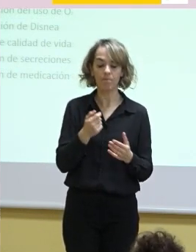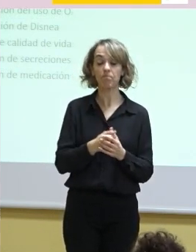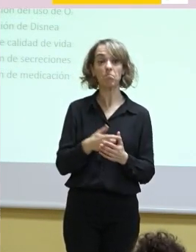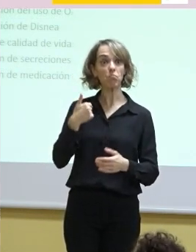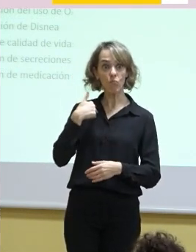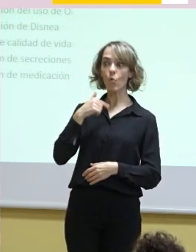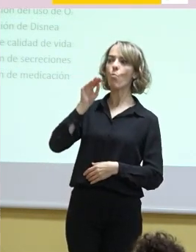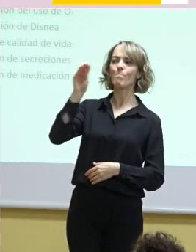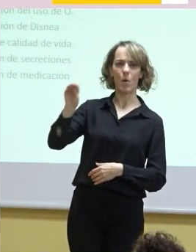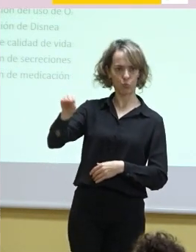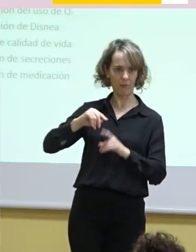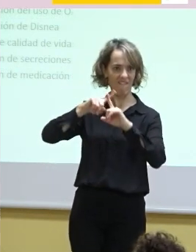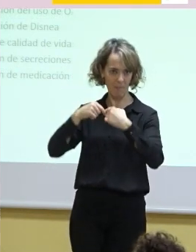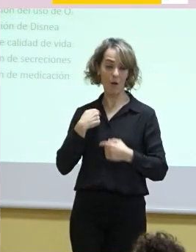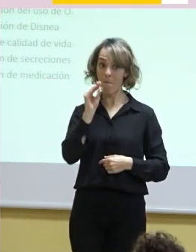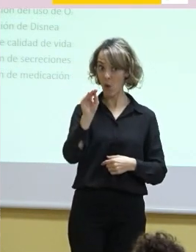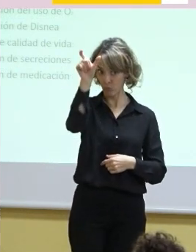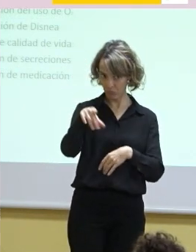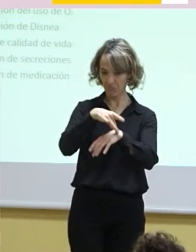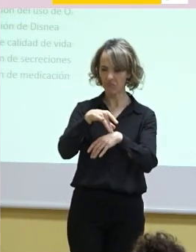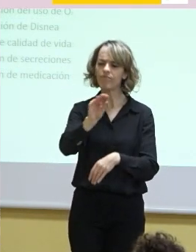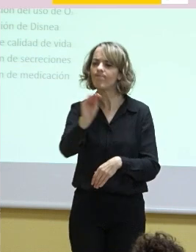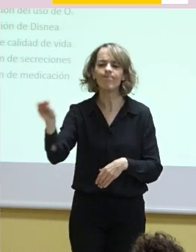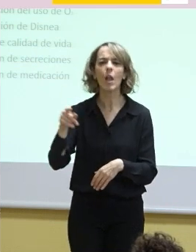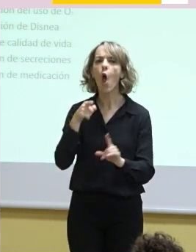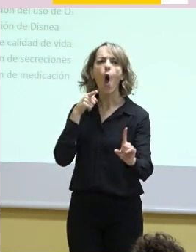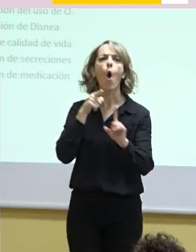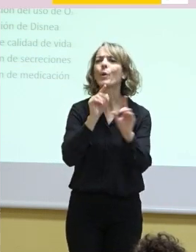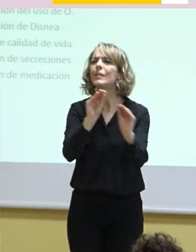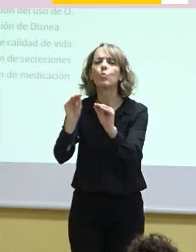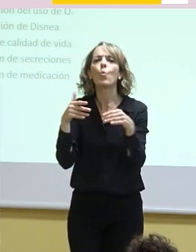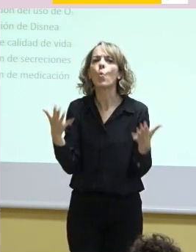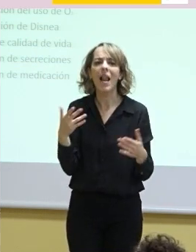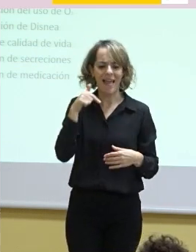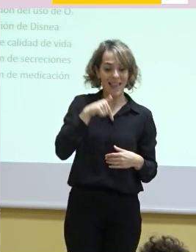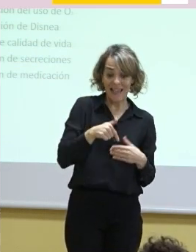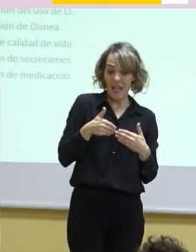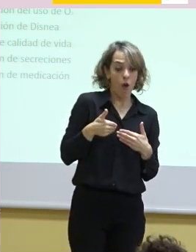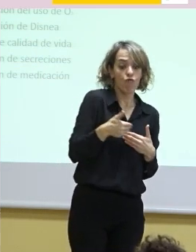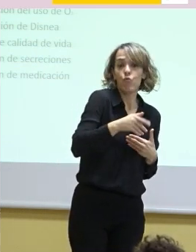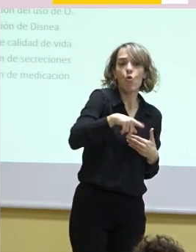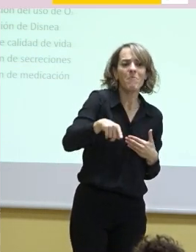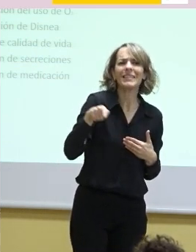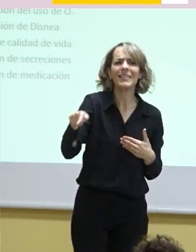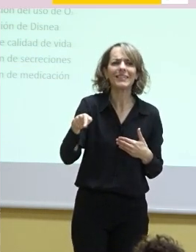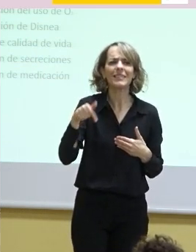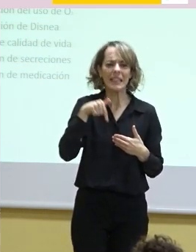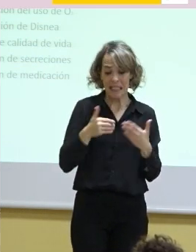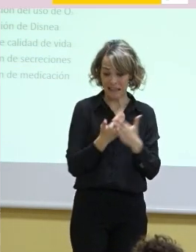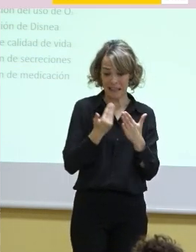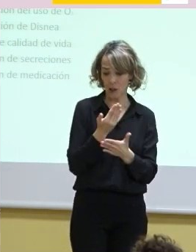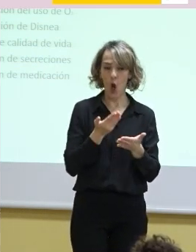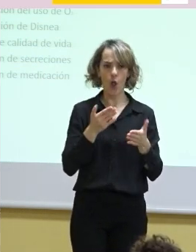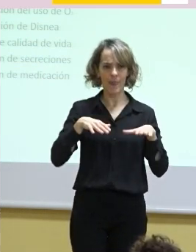Entonces yo le pregunto a la familia y le pregunto al paciente, ¿cuáles son vuestros objetivos? ¿Qué os gustaría de aquí a unos meses conseguir de estas sesiones de